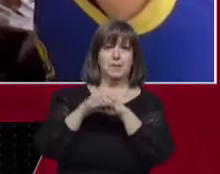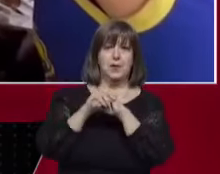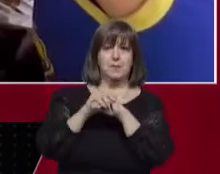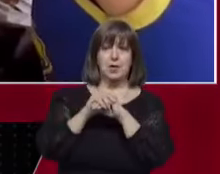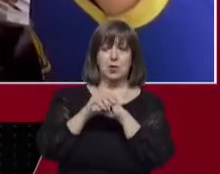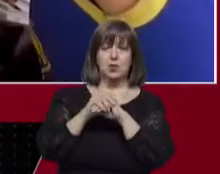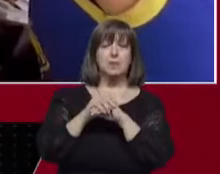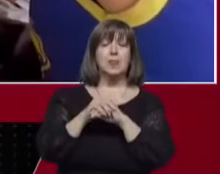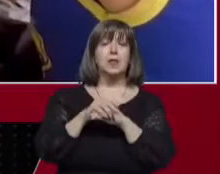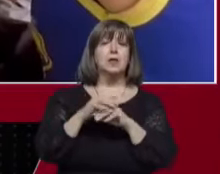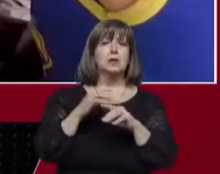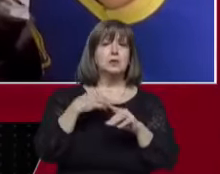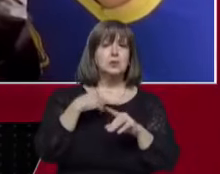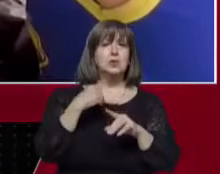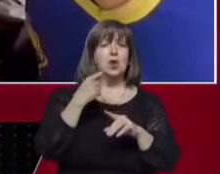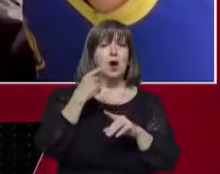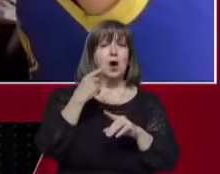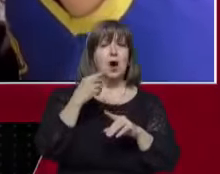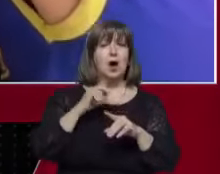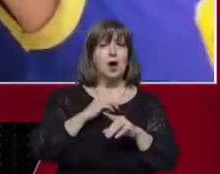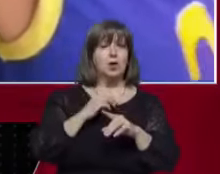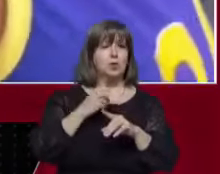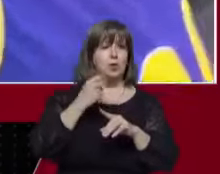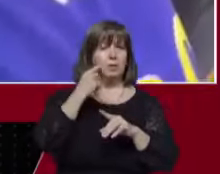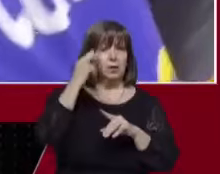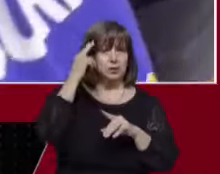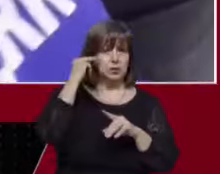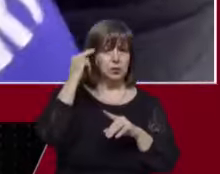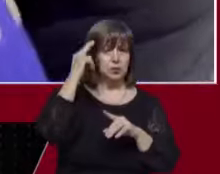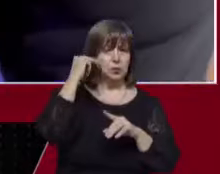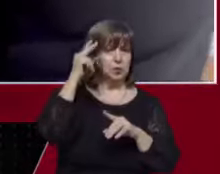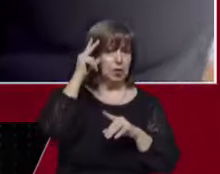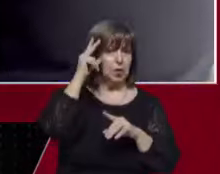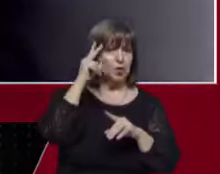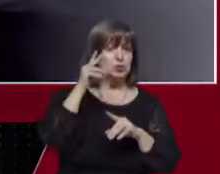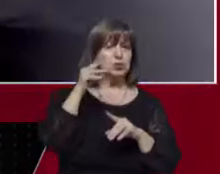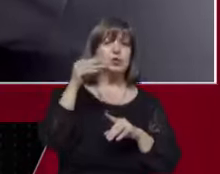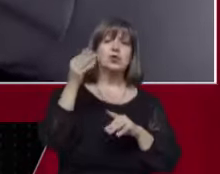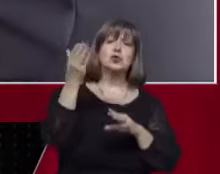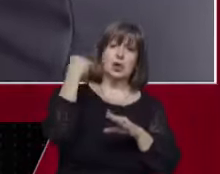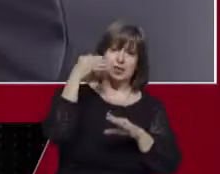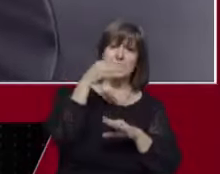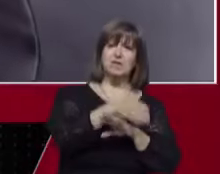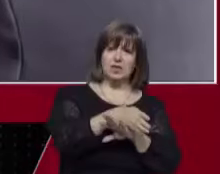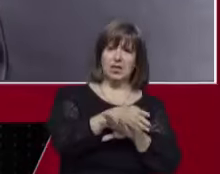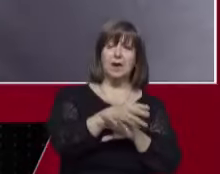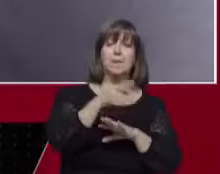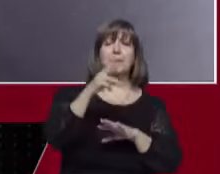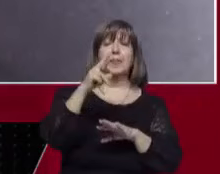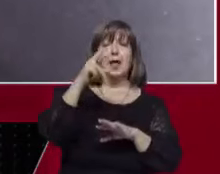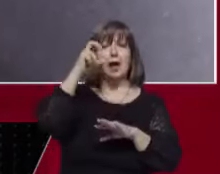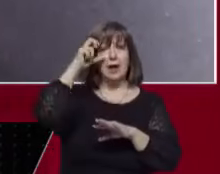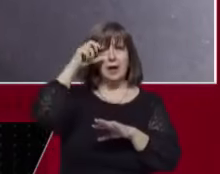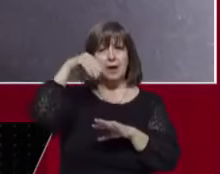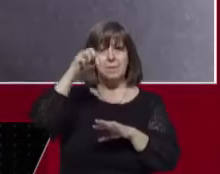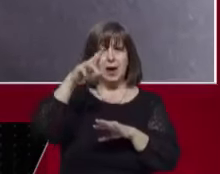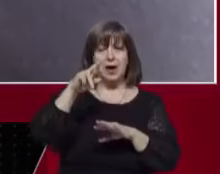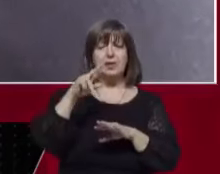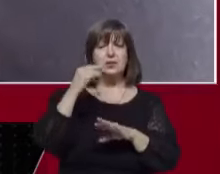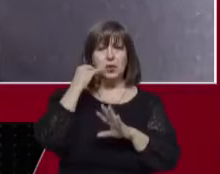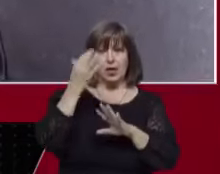el año 98 hasta el 2008, y dije, voy a volver a Remar, porque yo no quiero terminar así, por lo menos